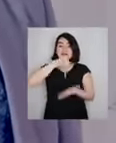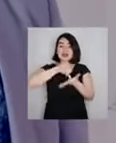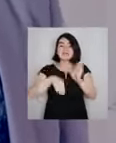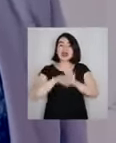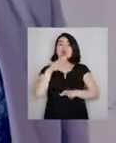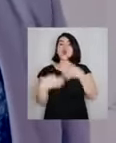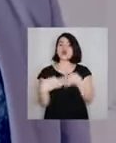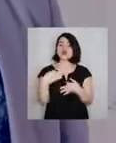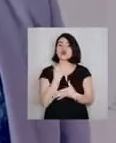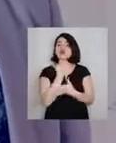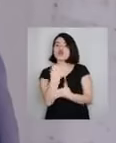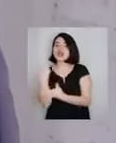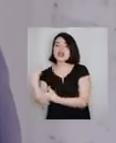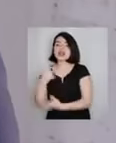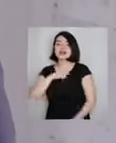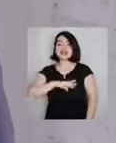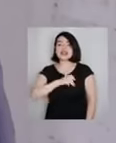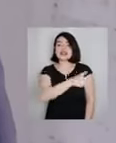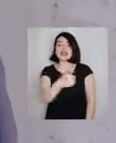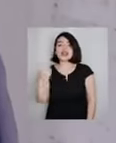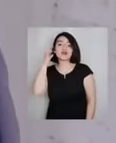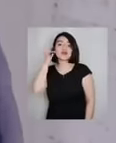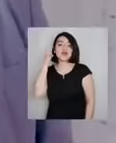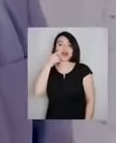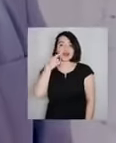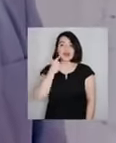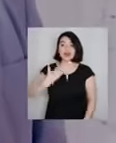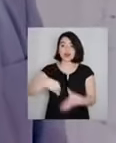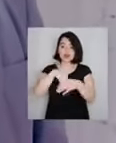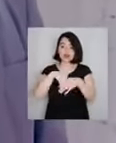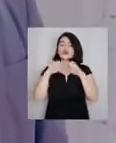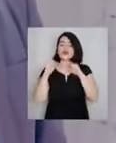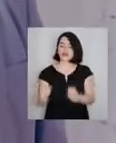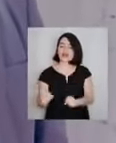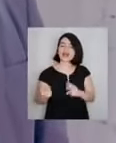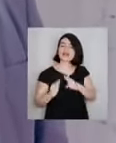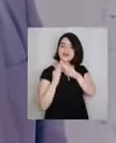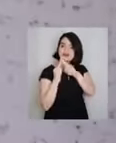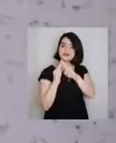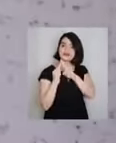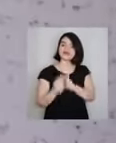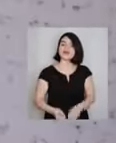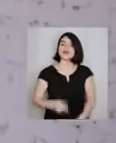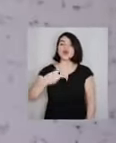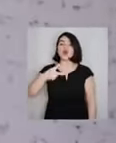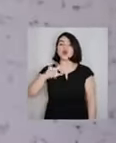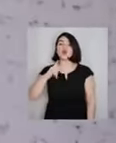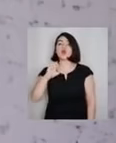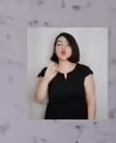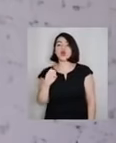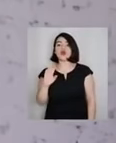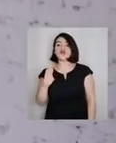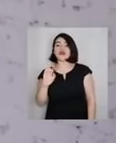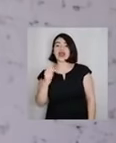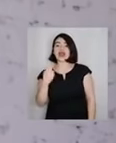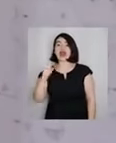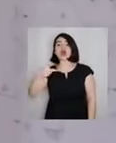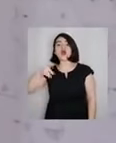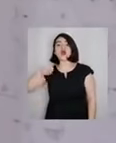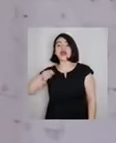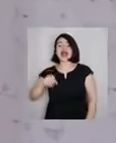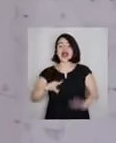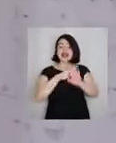país más justo, más solidario, un Chile para todas y todos. Y juntos lo podemos construir. Hugo Barahona, lista del